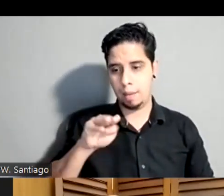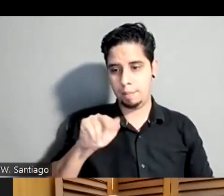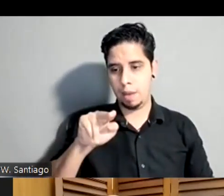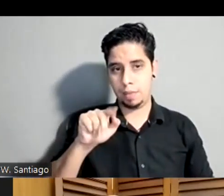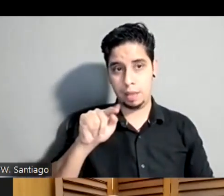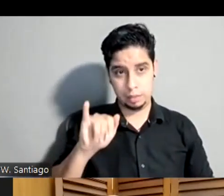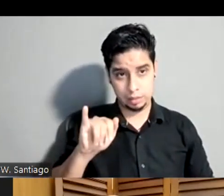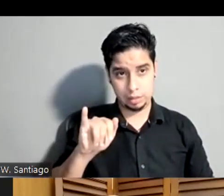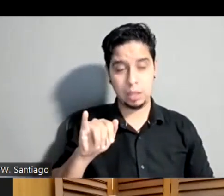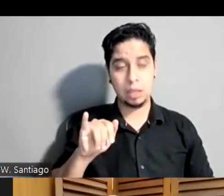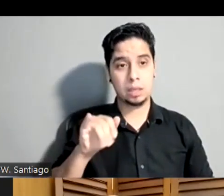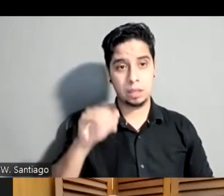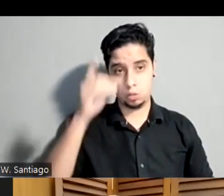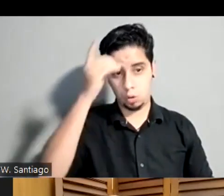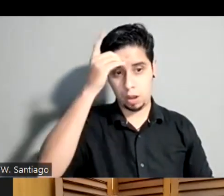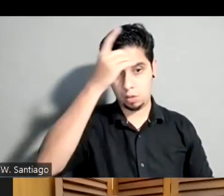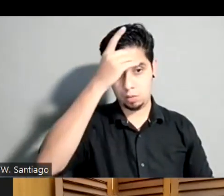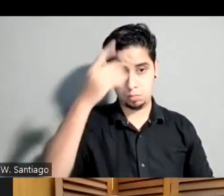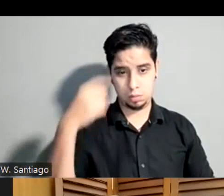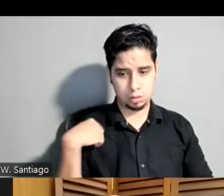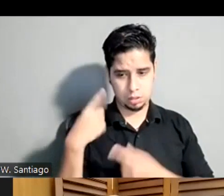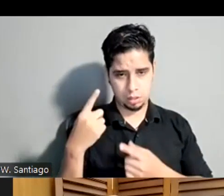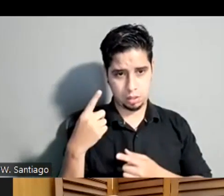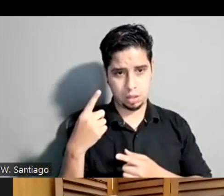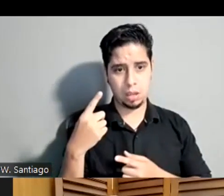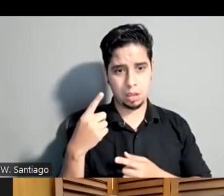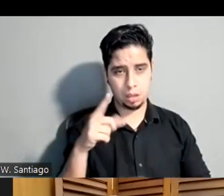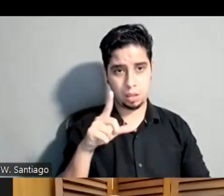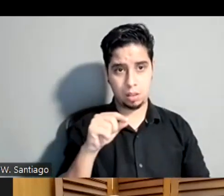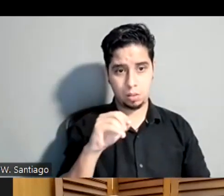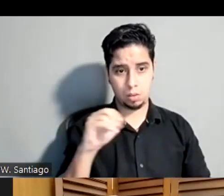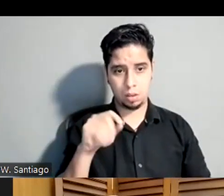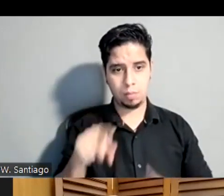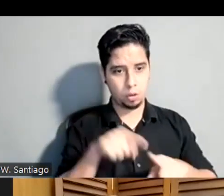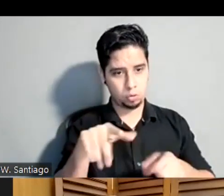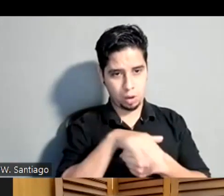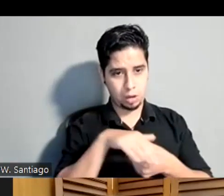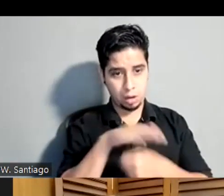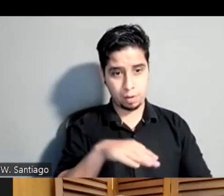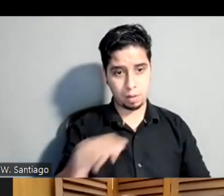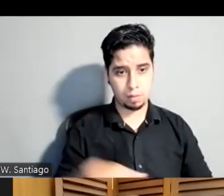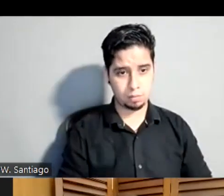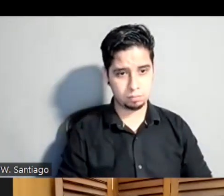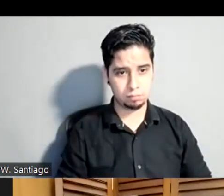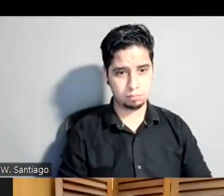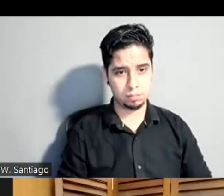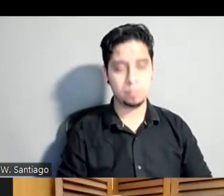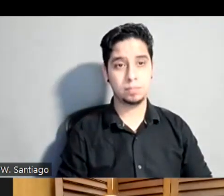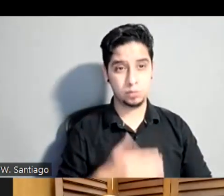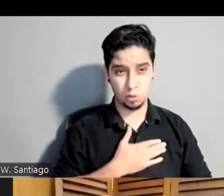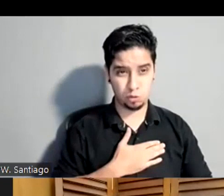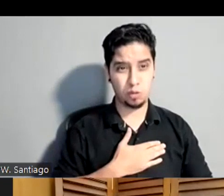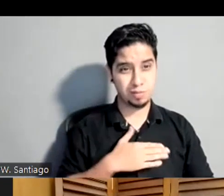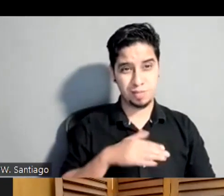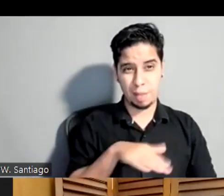el 2000. Del 2000, sí, por acá. Tú eres de Bayamón, yeah. Yo soy de Bayamón, vaquera.